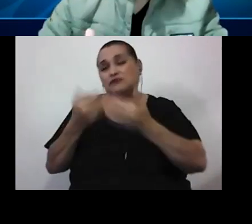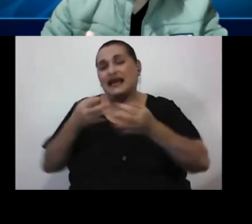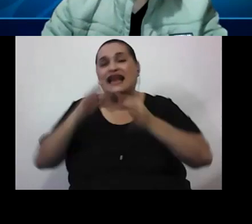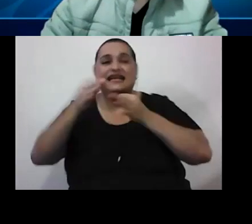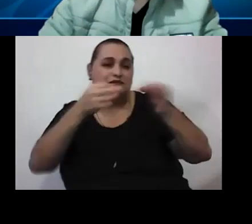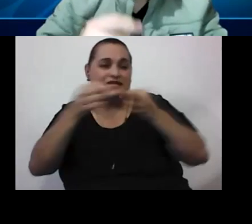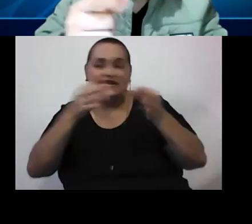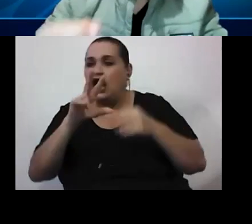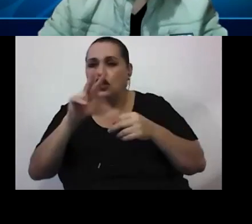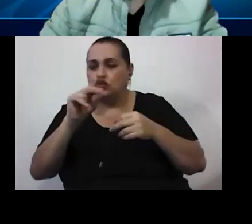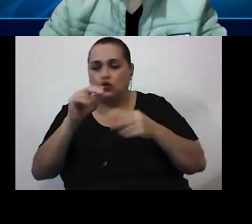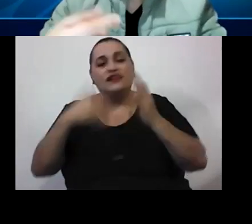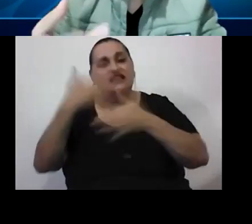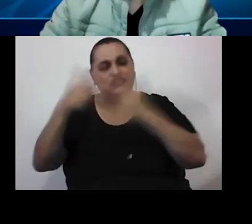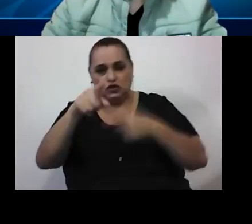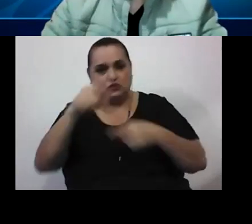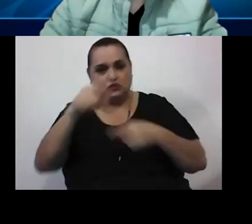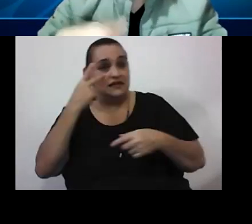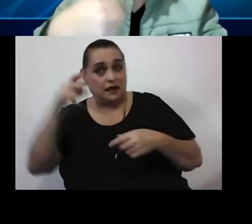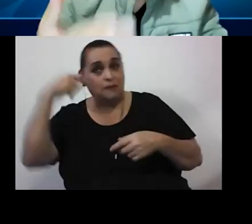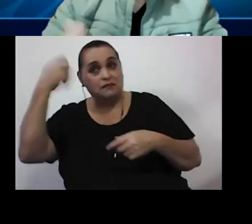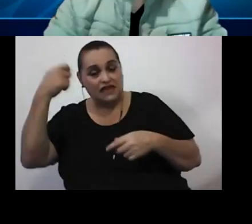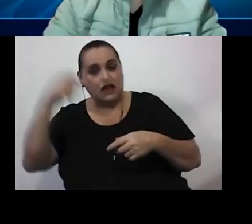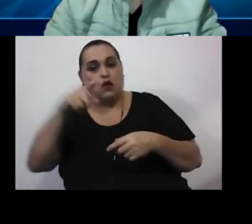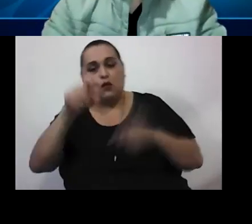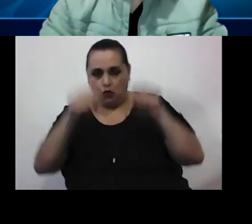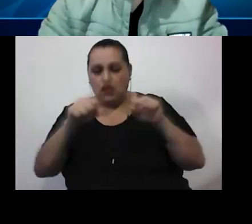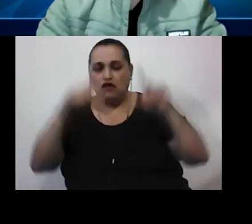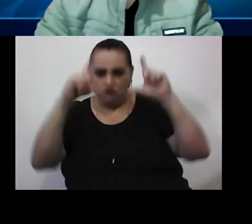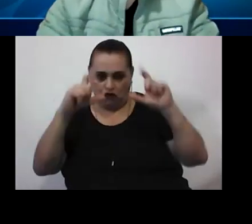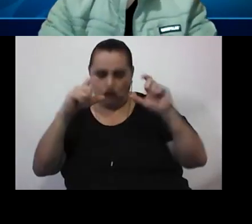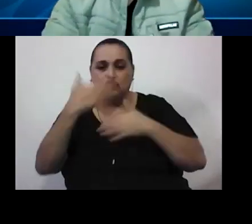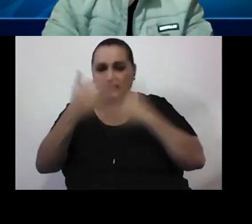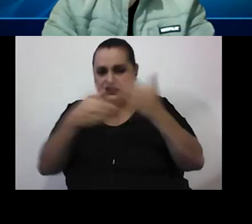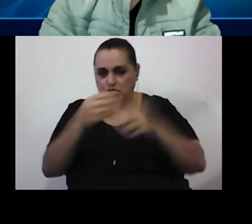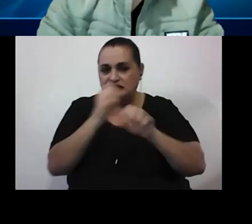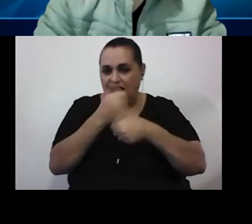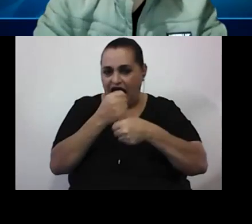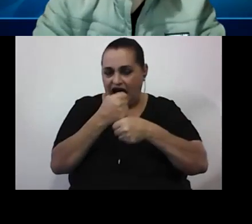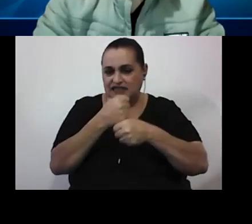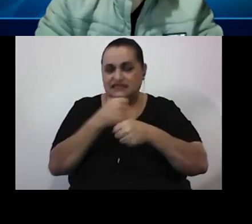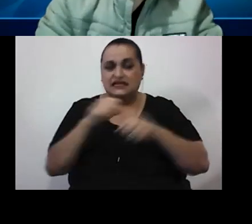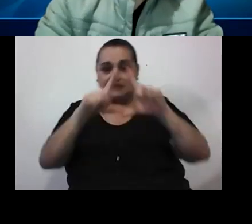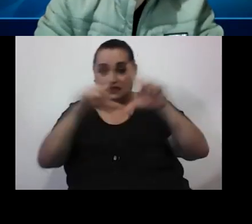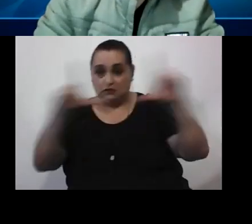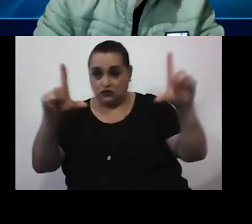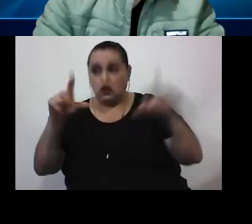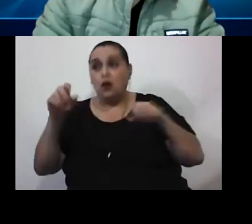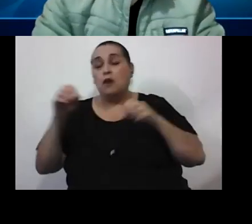va a quedar el video luego, usted le puede tomar una fotografía a esto, luego se le pueden pasar las diapositivas a las personas